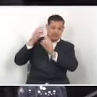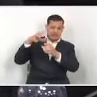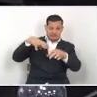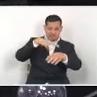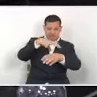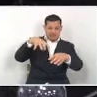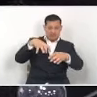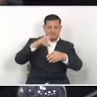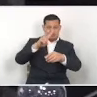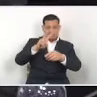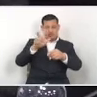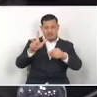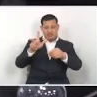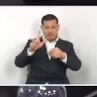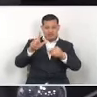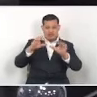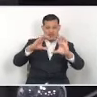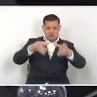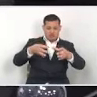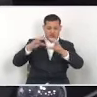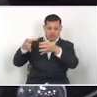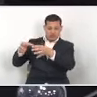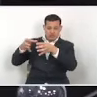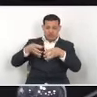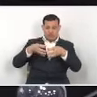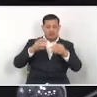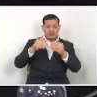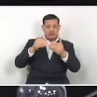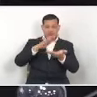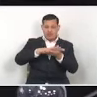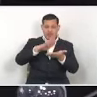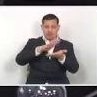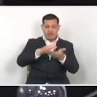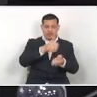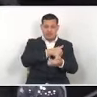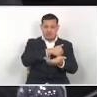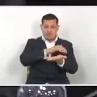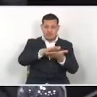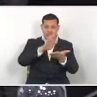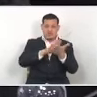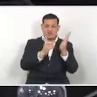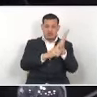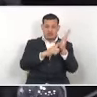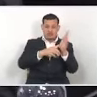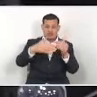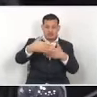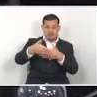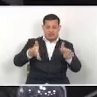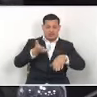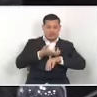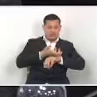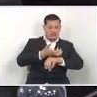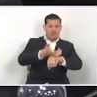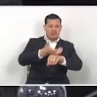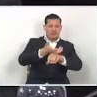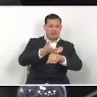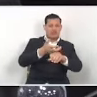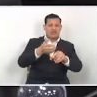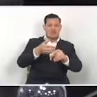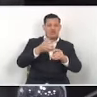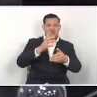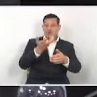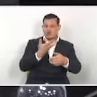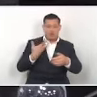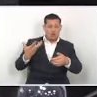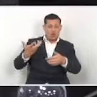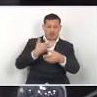todo, 2, 3 comisionistas, el gasto que hay que pagar del alquiler del local, el transporte que va el flete y